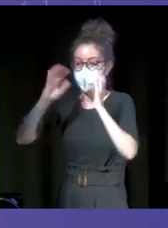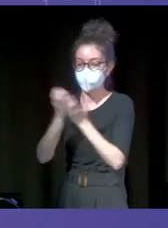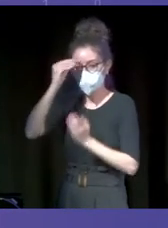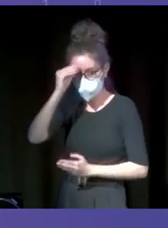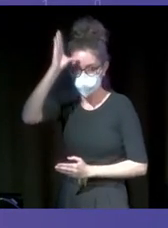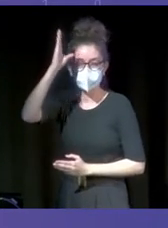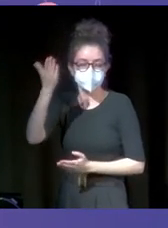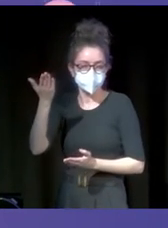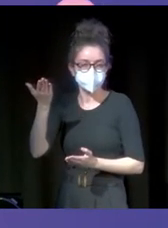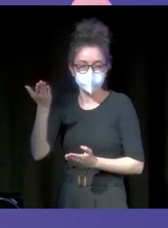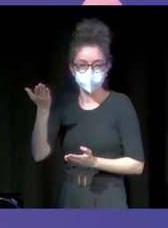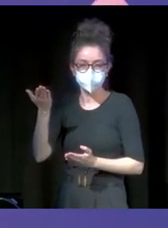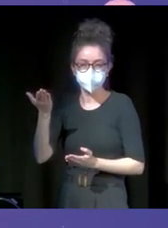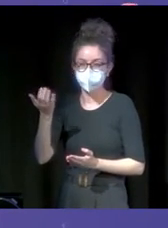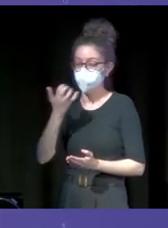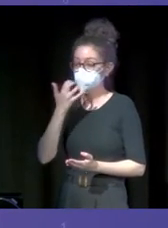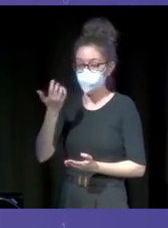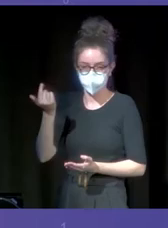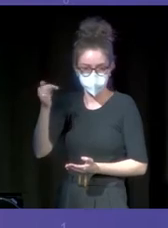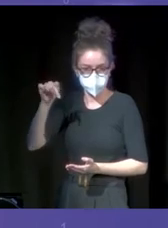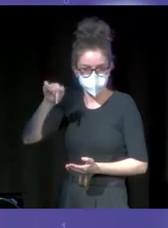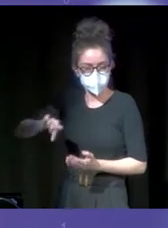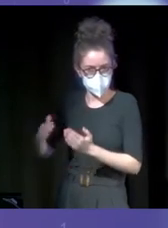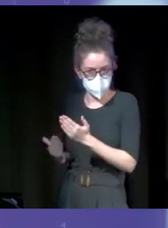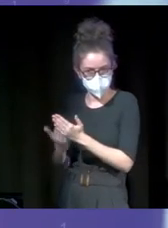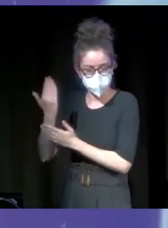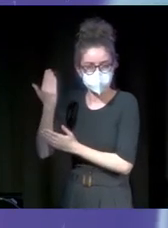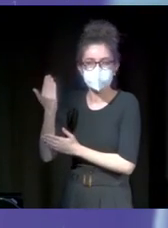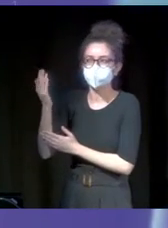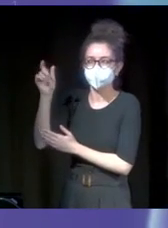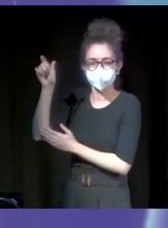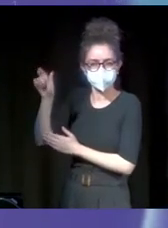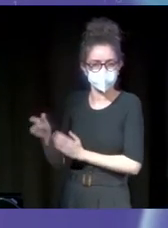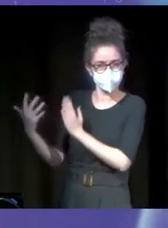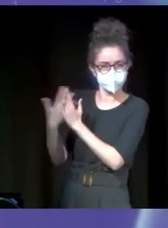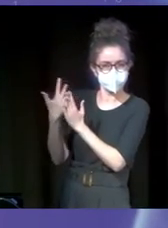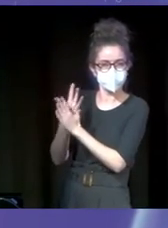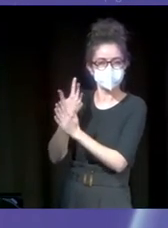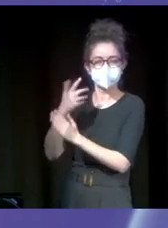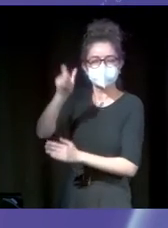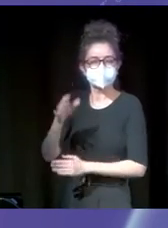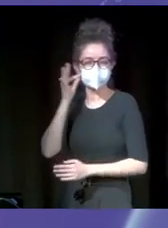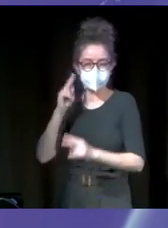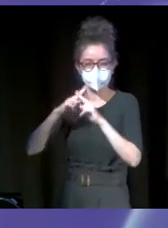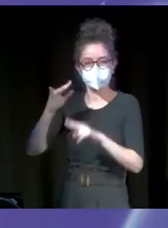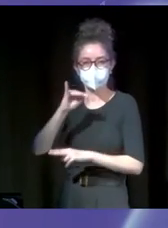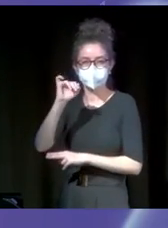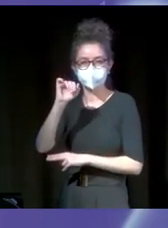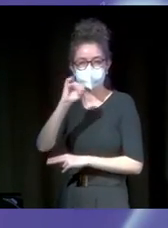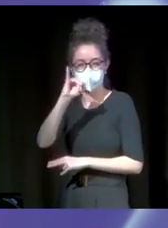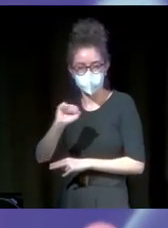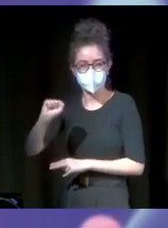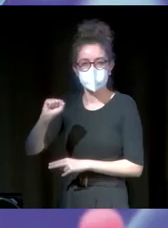escuchamos esta mañana yo hablaba con alguien que nos va a explicar algo de eso con yaiza rubio intentaba les